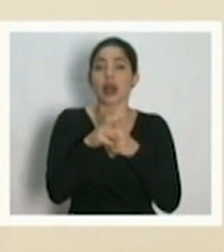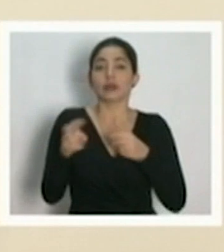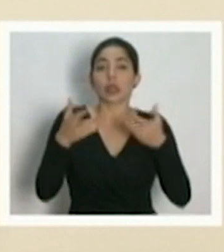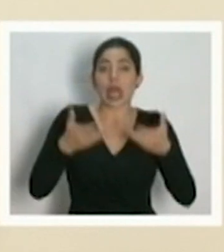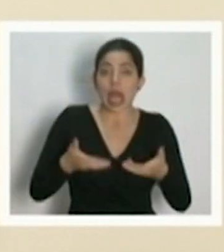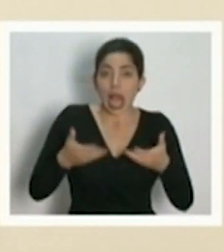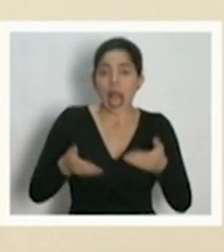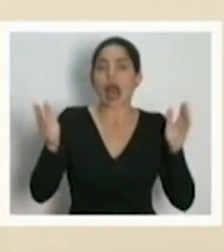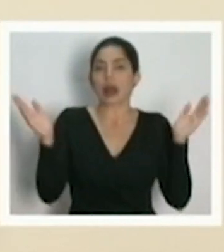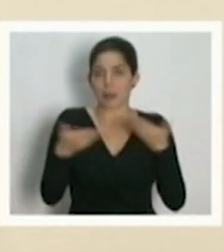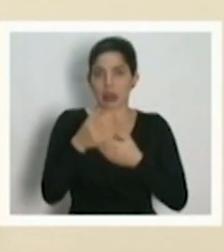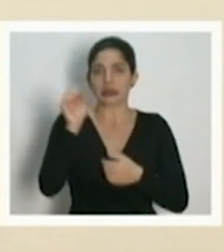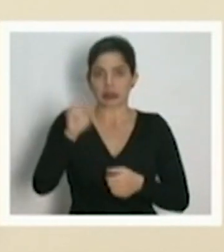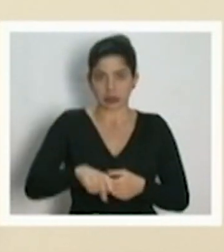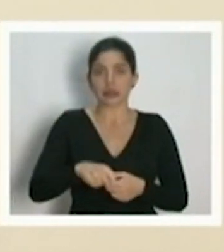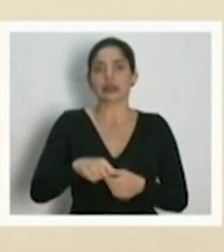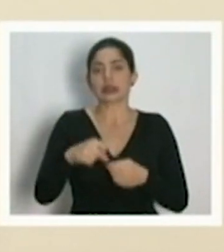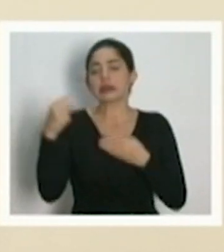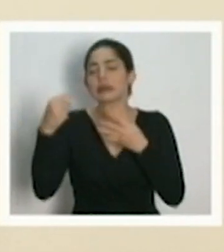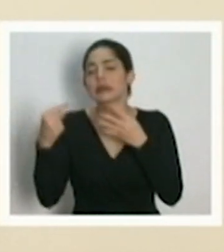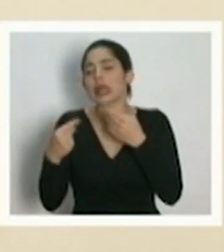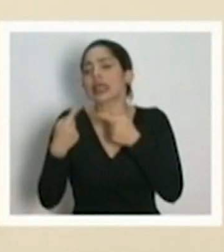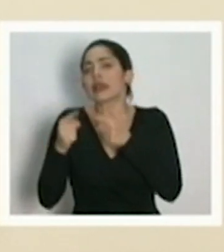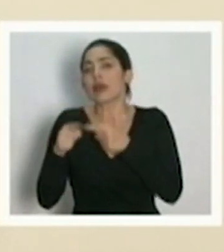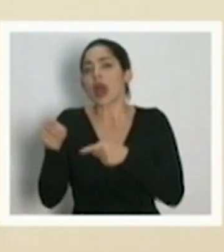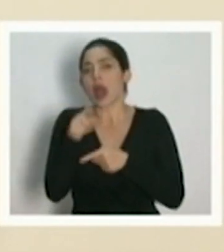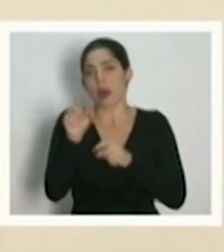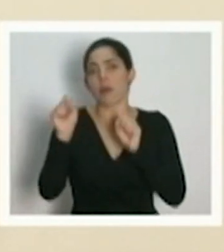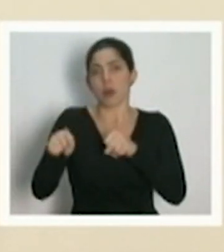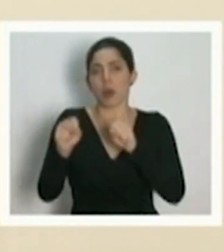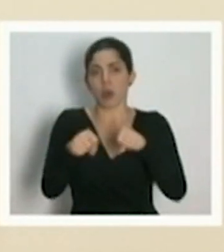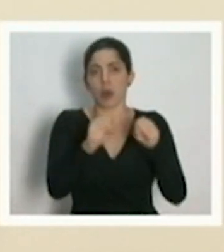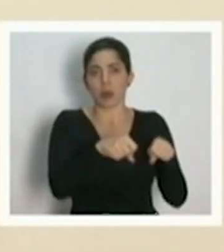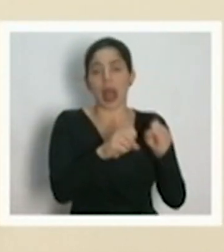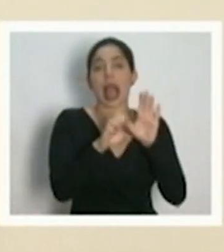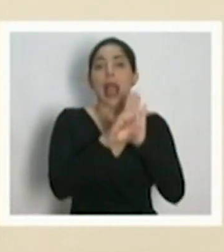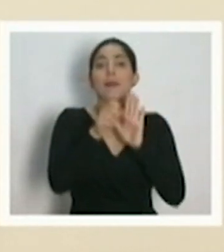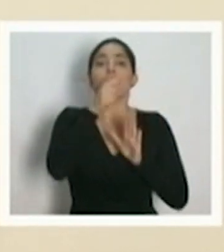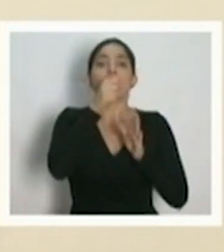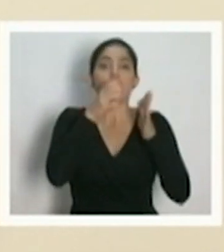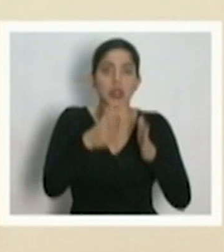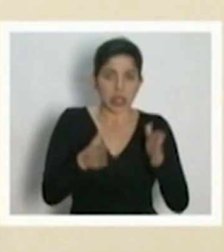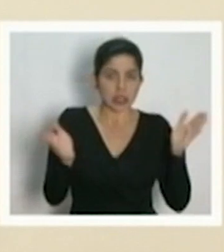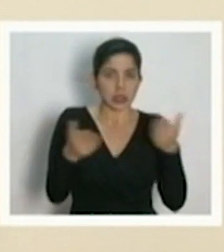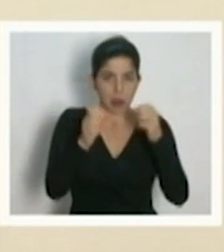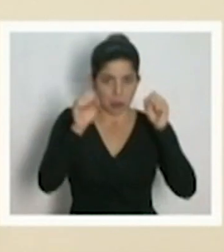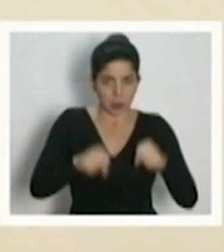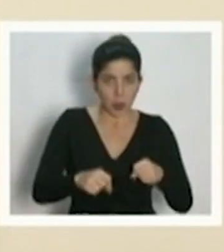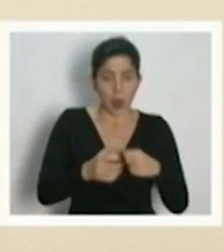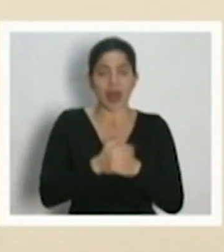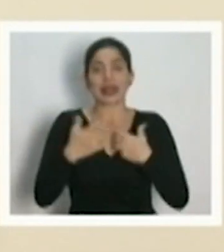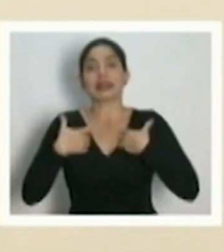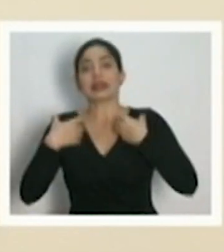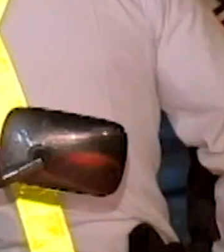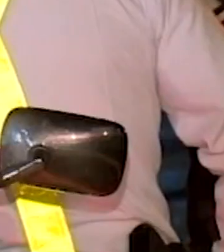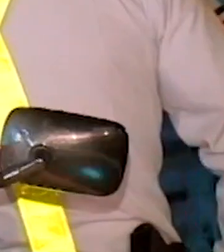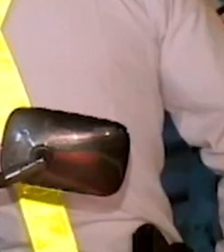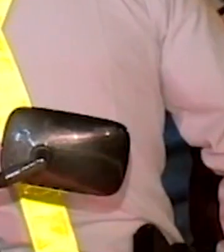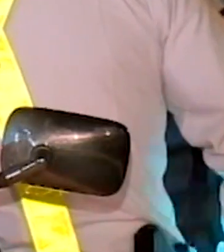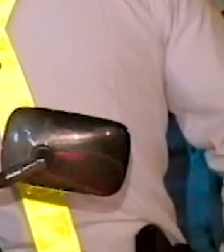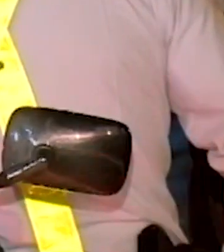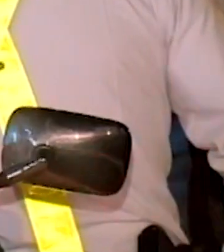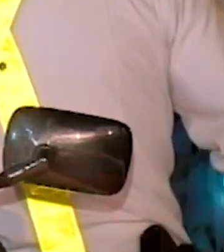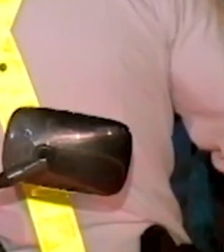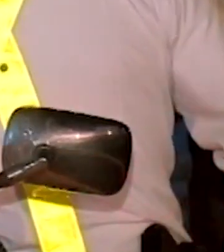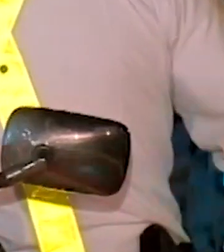carga, ese tipo de excepciones, los funcionarios de la prensa, los funcionarios de salud.